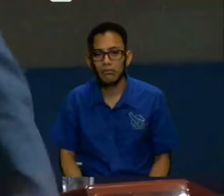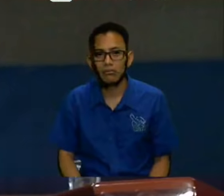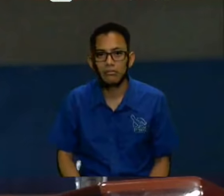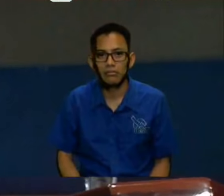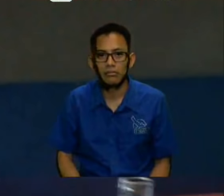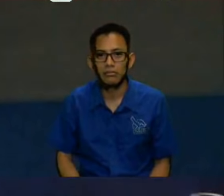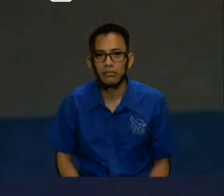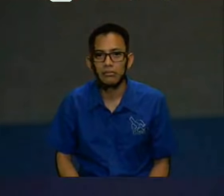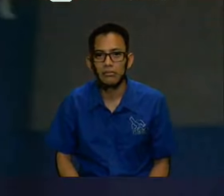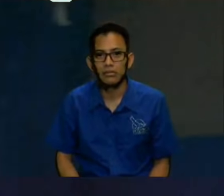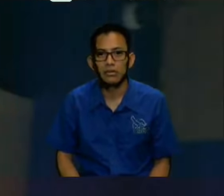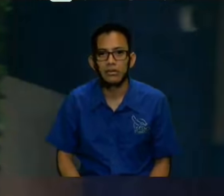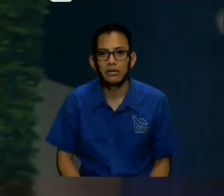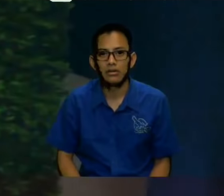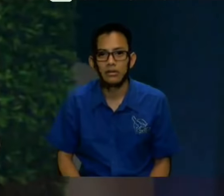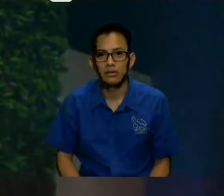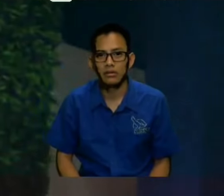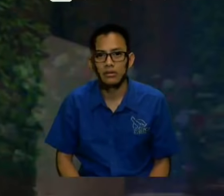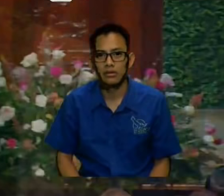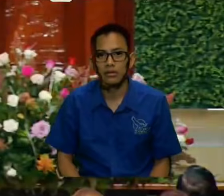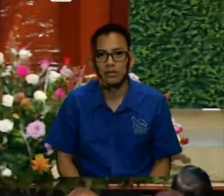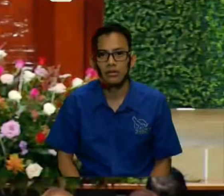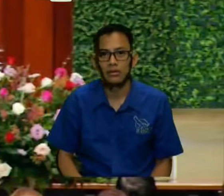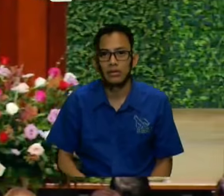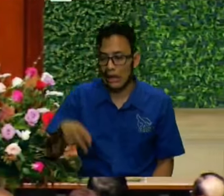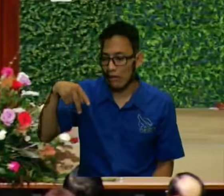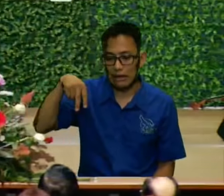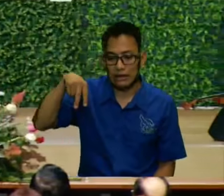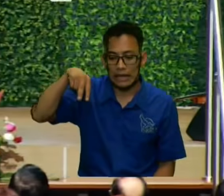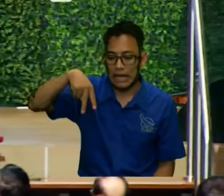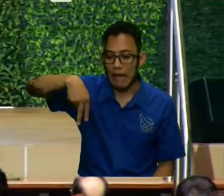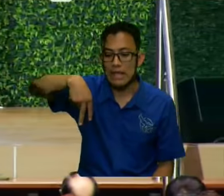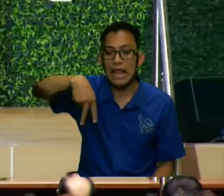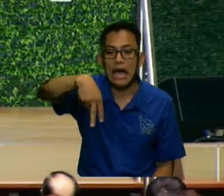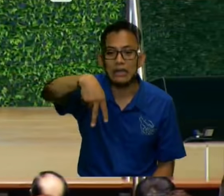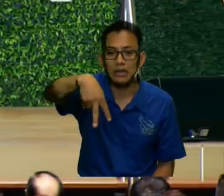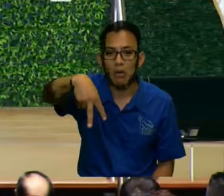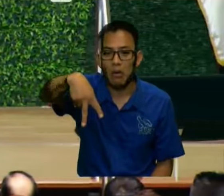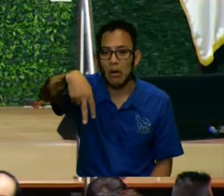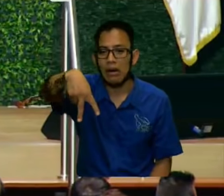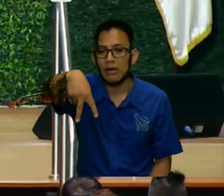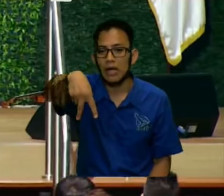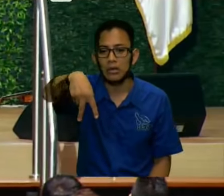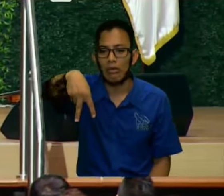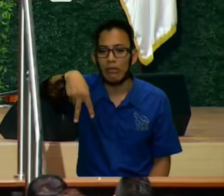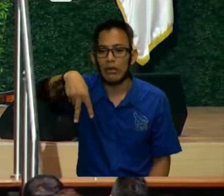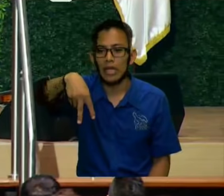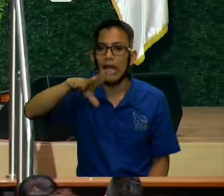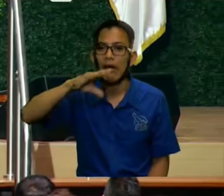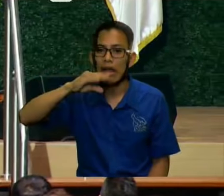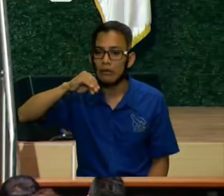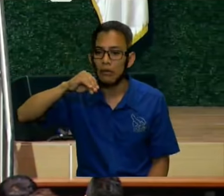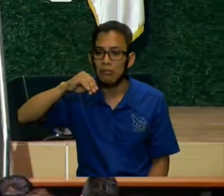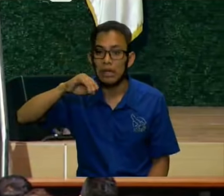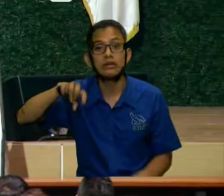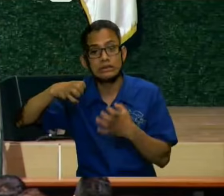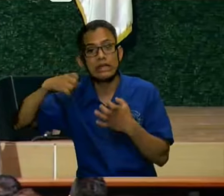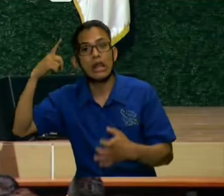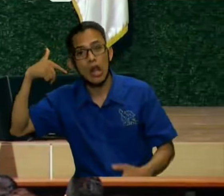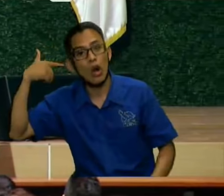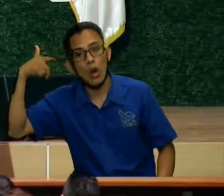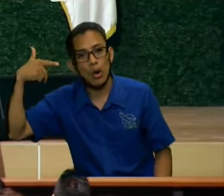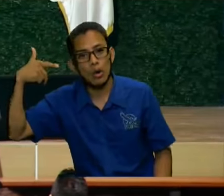Ahora, si está caminando y hablando, está loco. No, puede estar orando ahí. ¿Cuántos oran así de